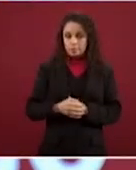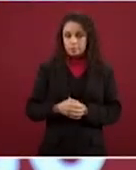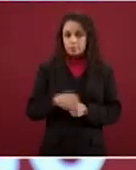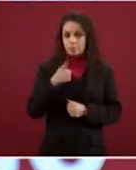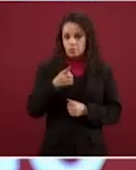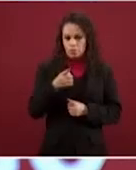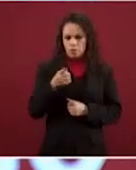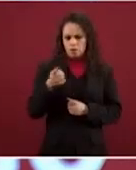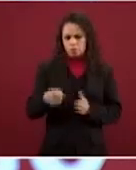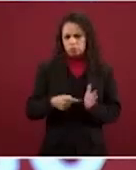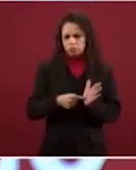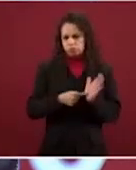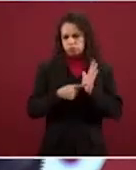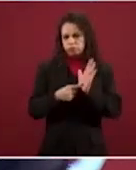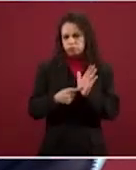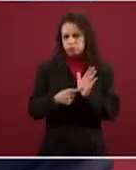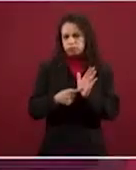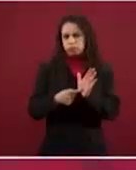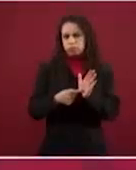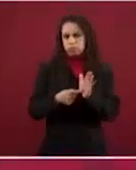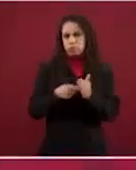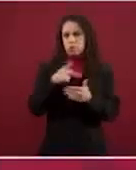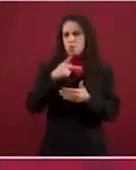presentó un proyecto